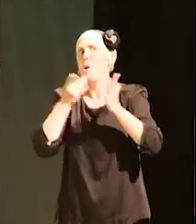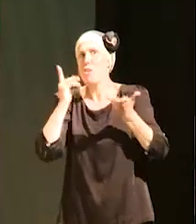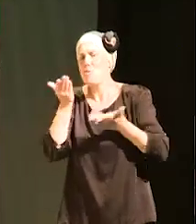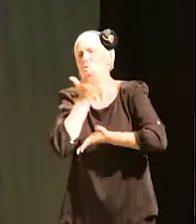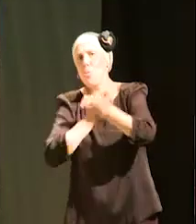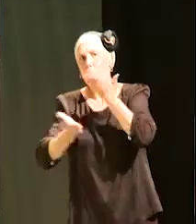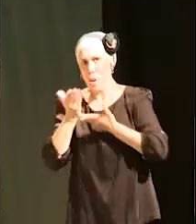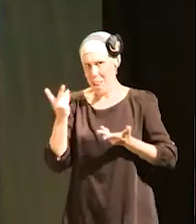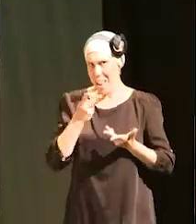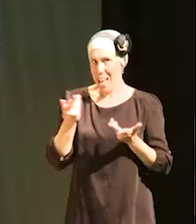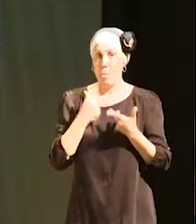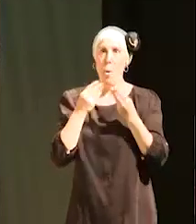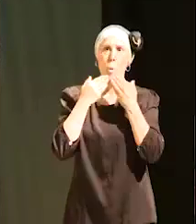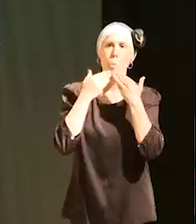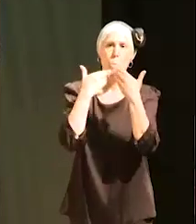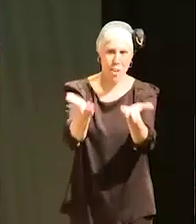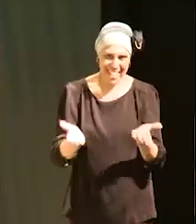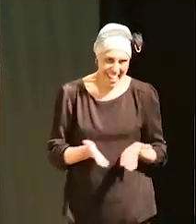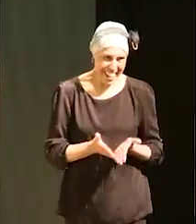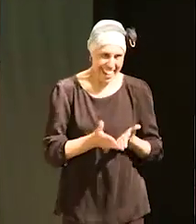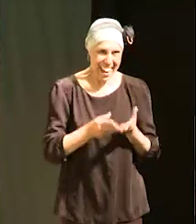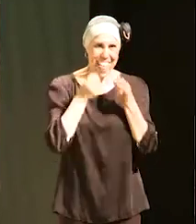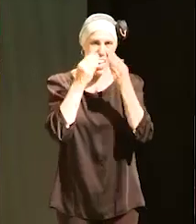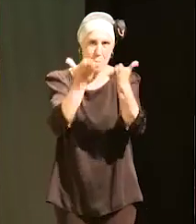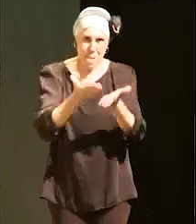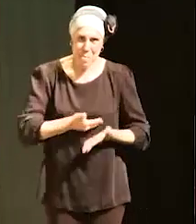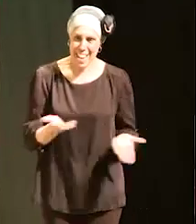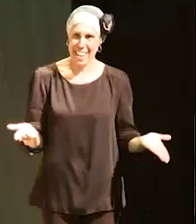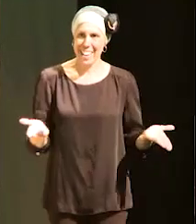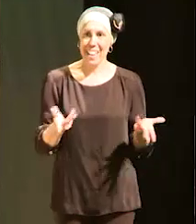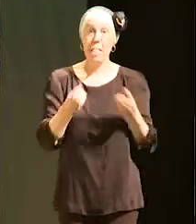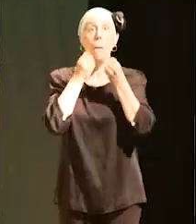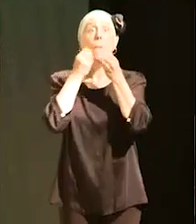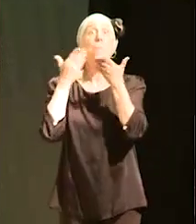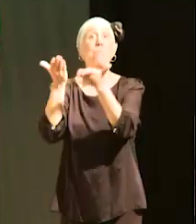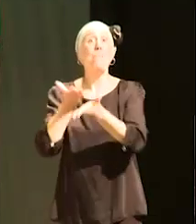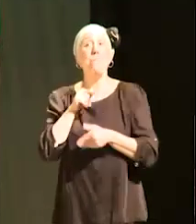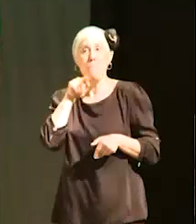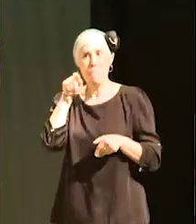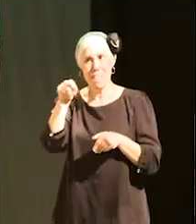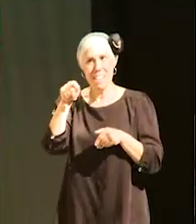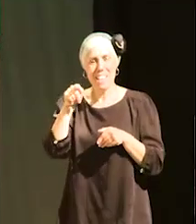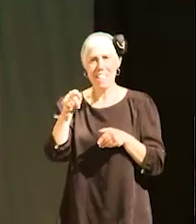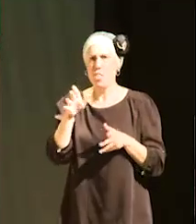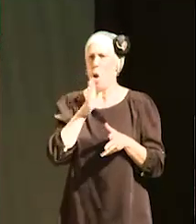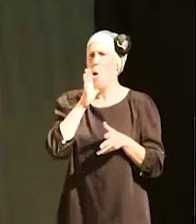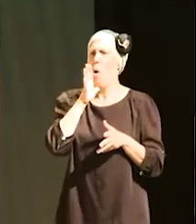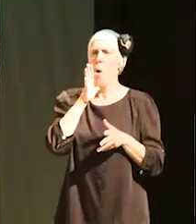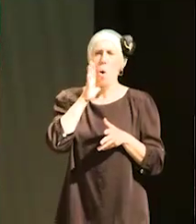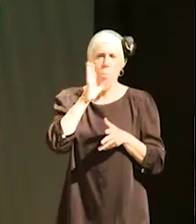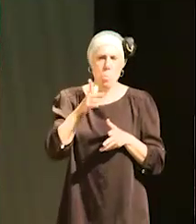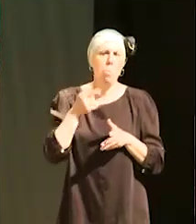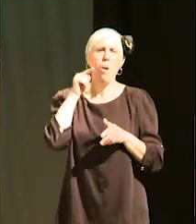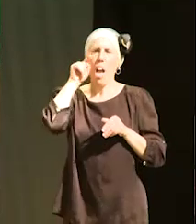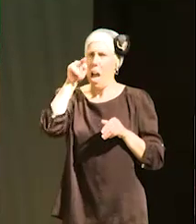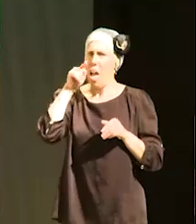ti bienvenido a bienvenida avenida y además me encanta porque llevamos trabajando allí muchos años y nos